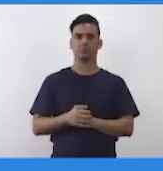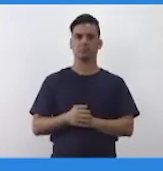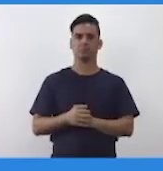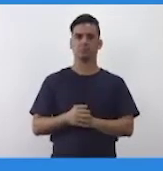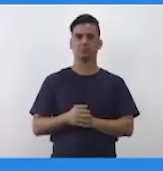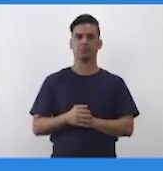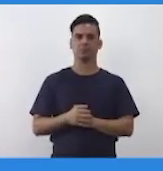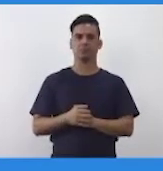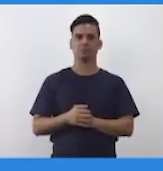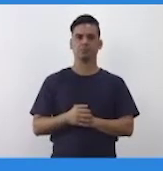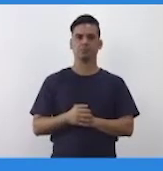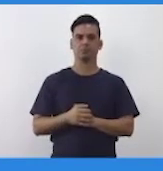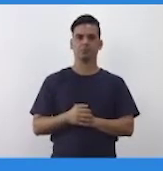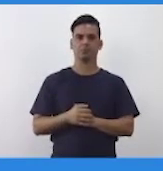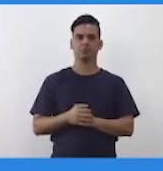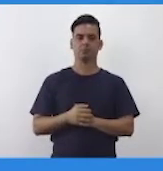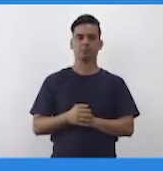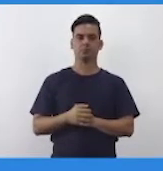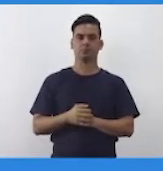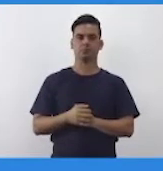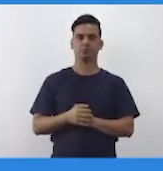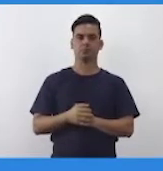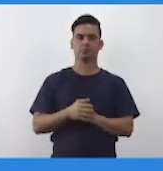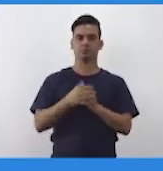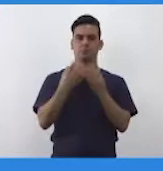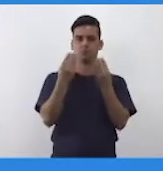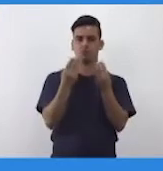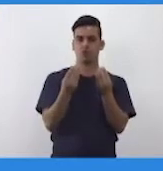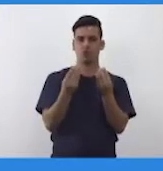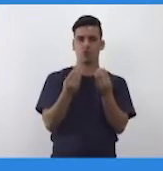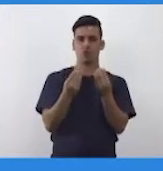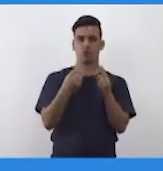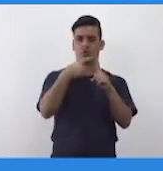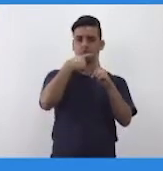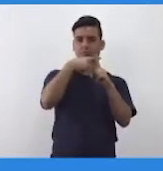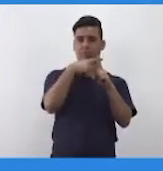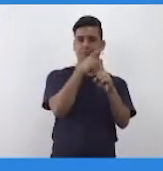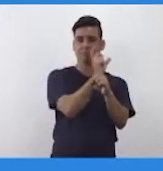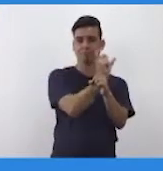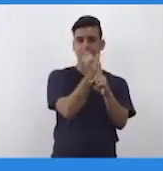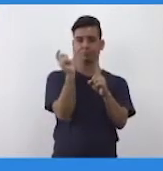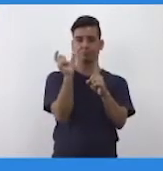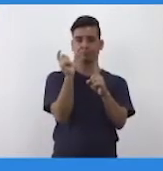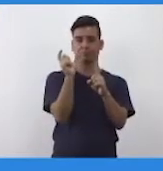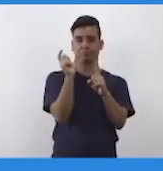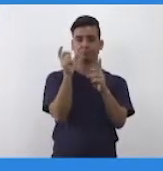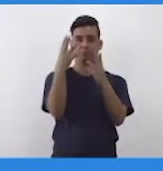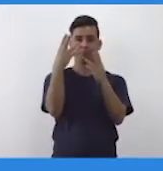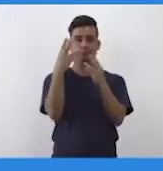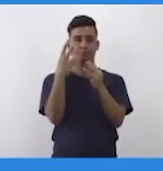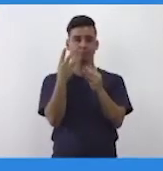numerosas reacciones de óxido-reducción que son denominadas redox.